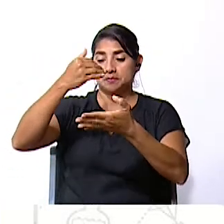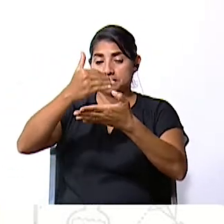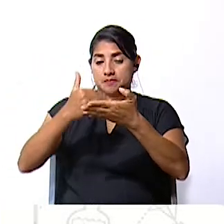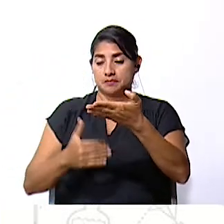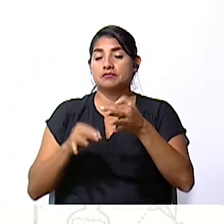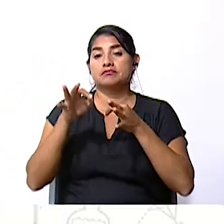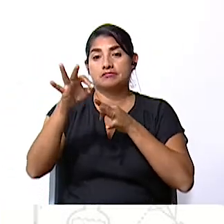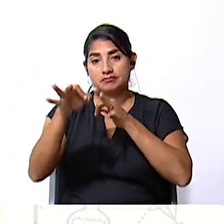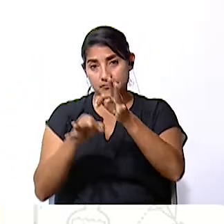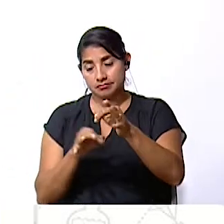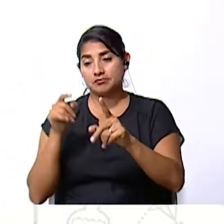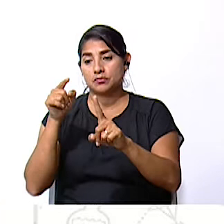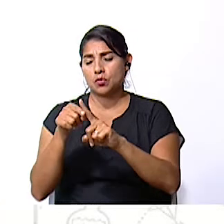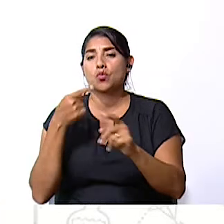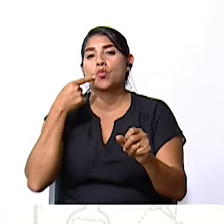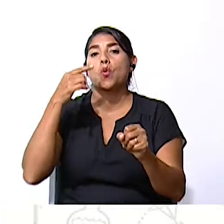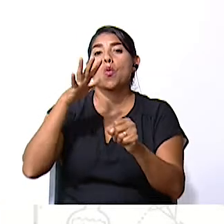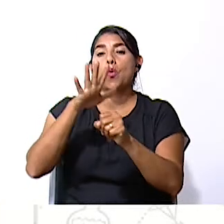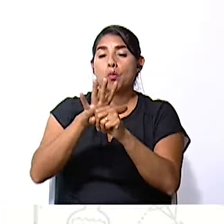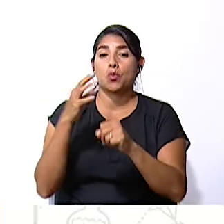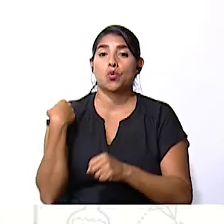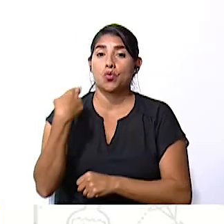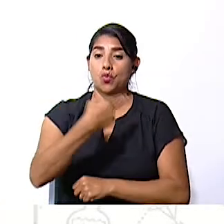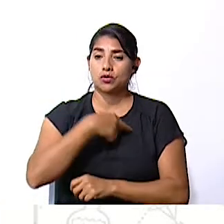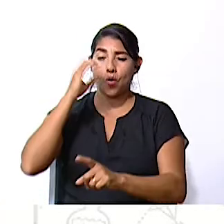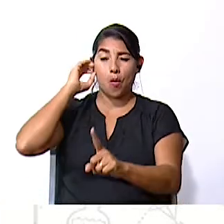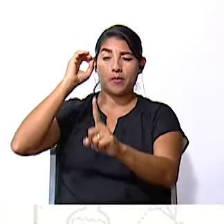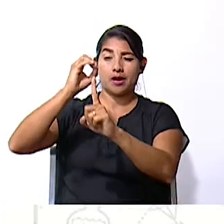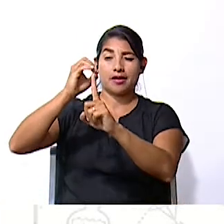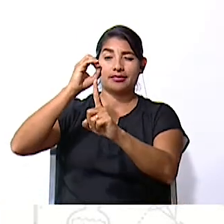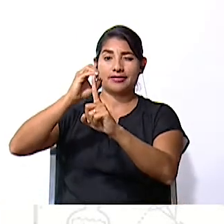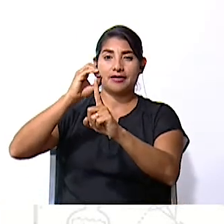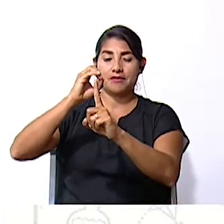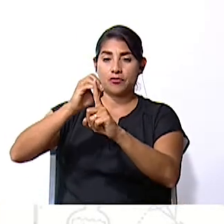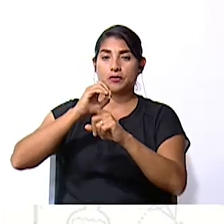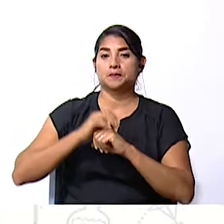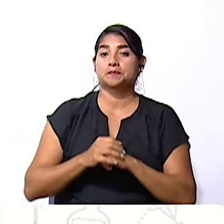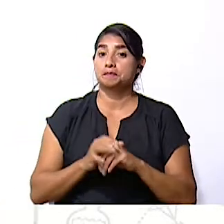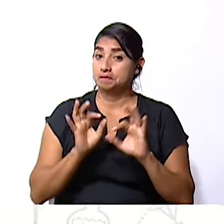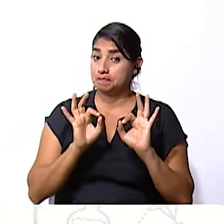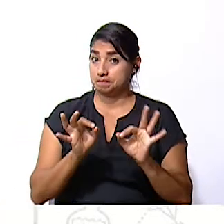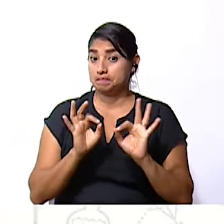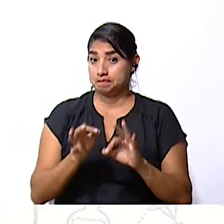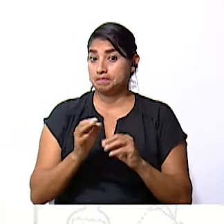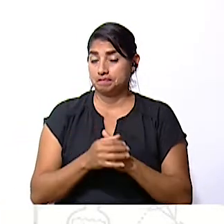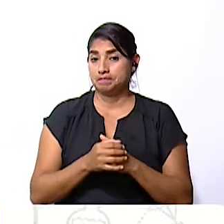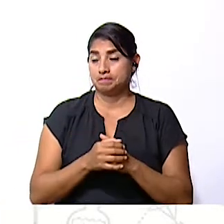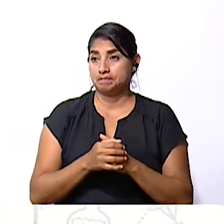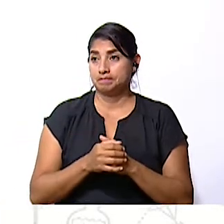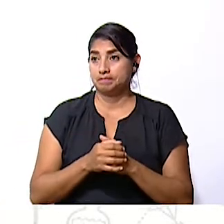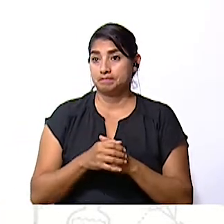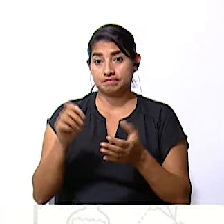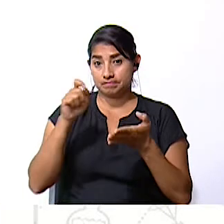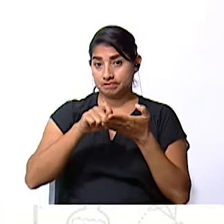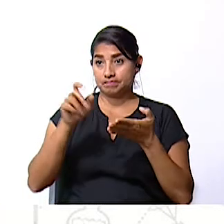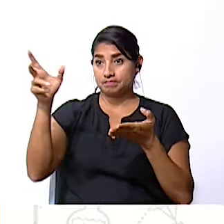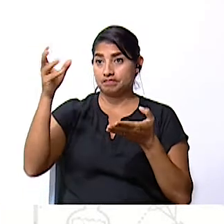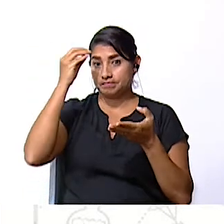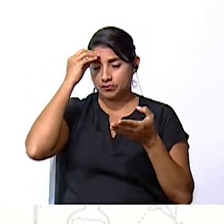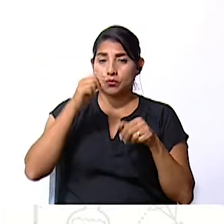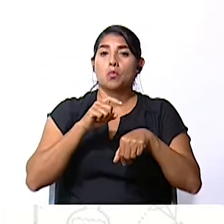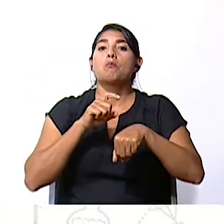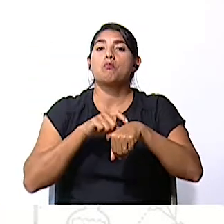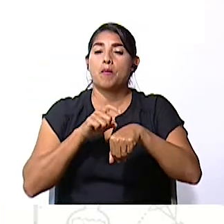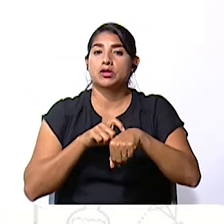van a llevar a cumplir nuestros objetivos. Muy bien, lo anotaron. Les voy a dar